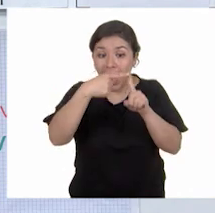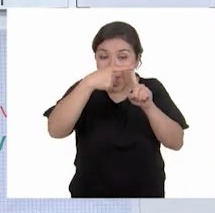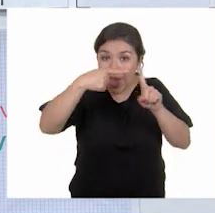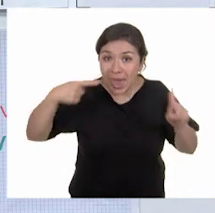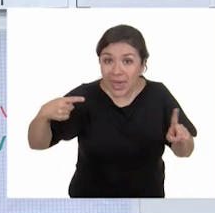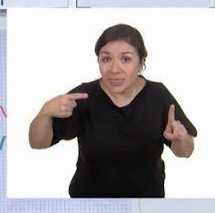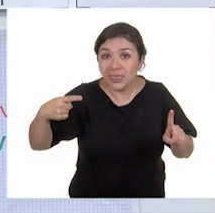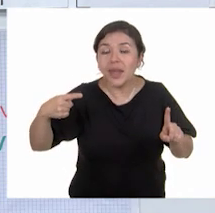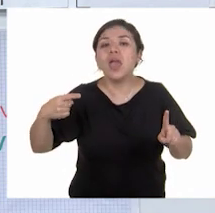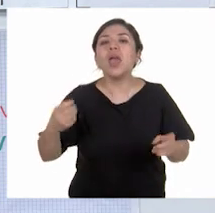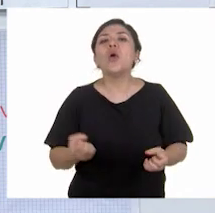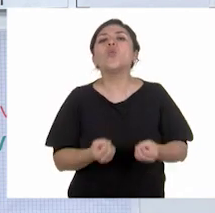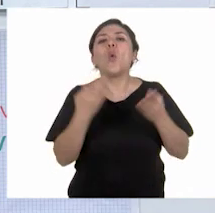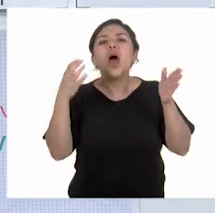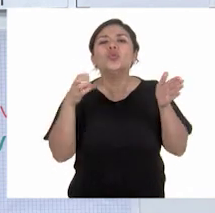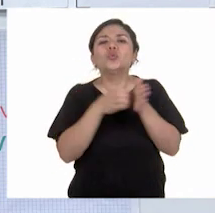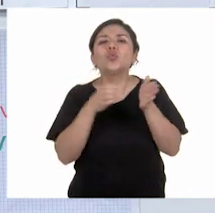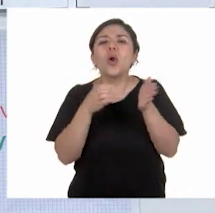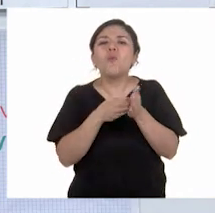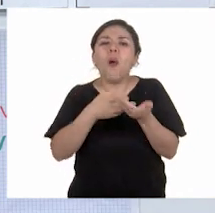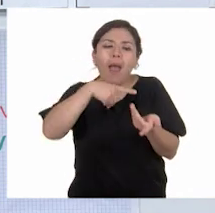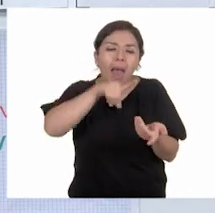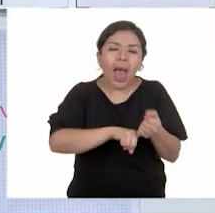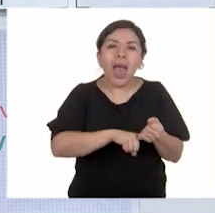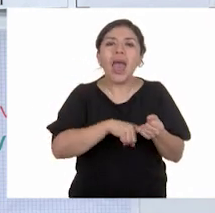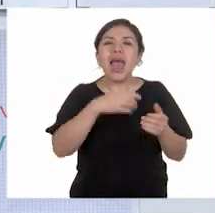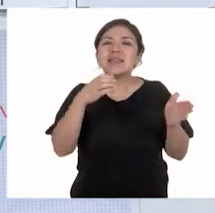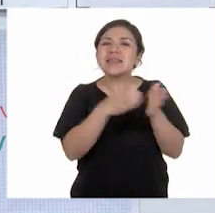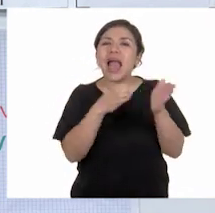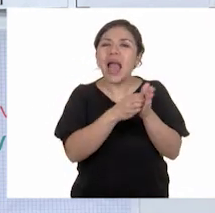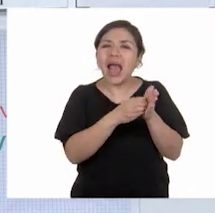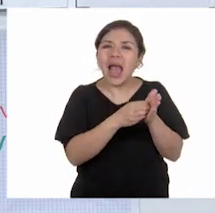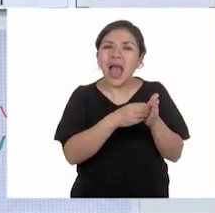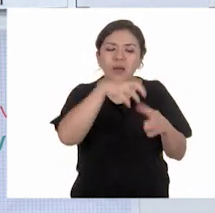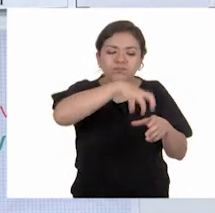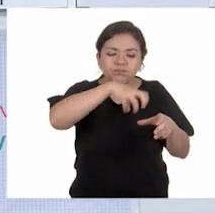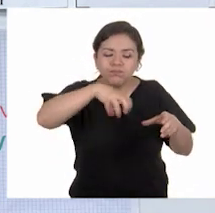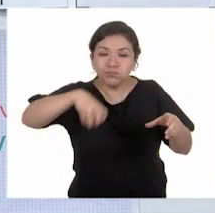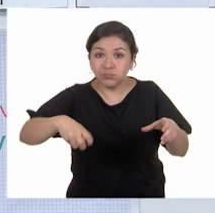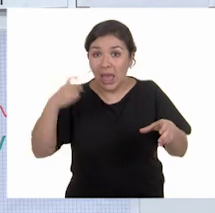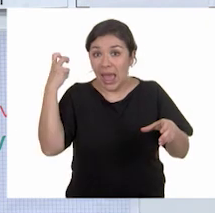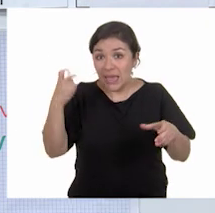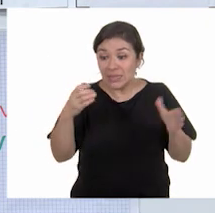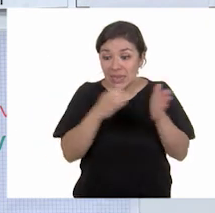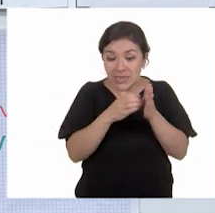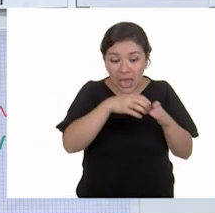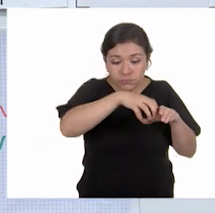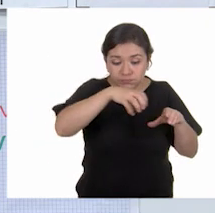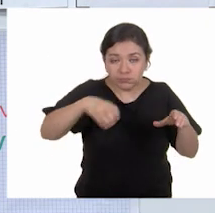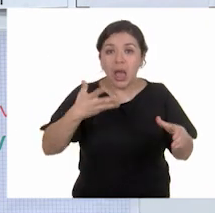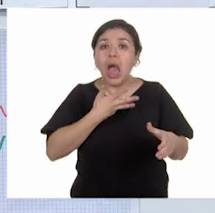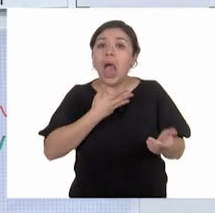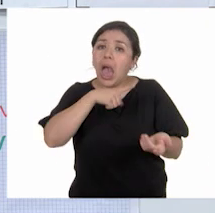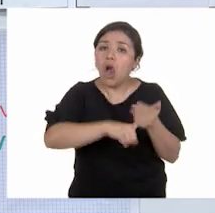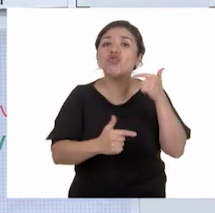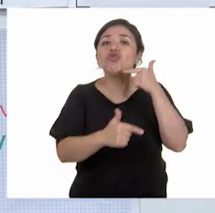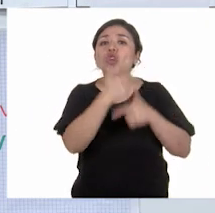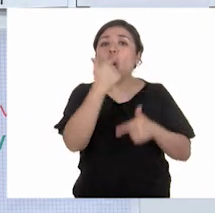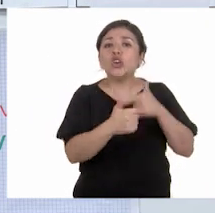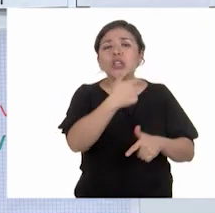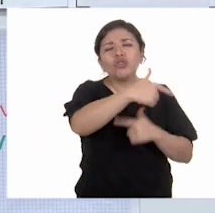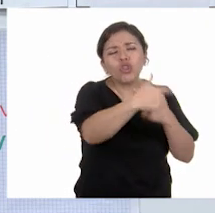entre la cantidad de huevos que le caben a cada contenedor, que en este caso son 12